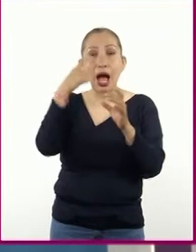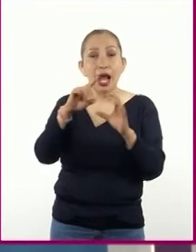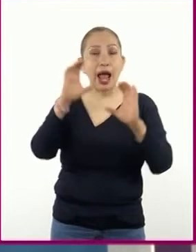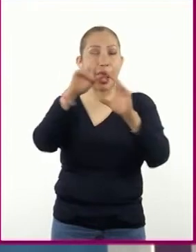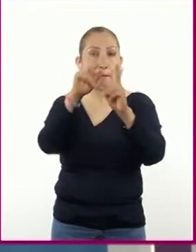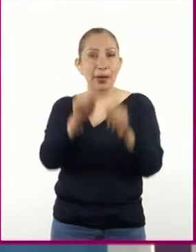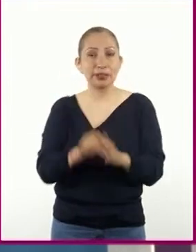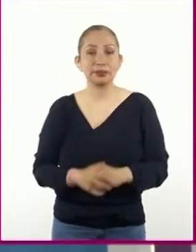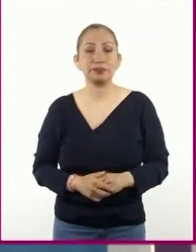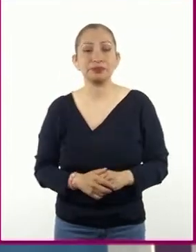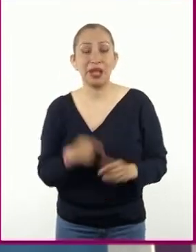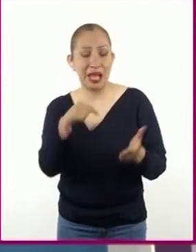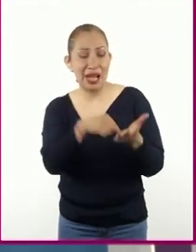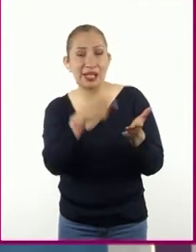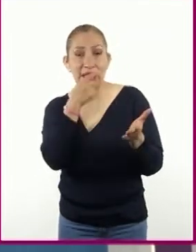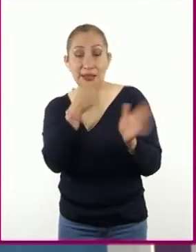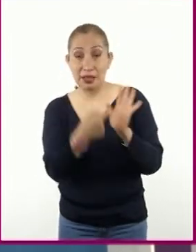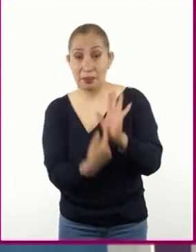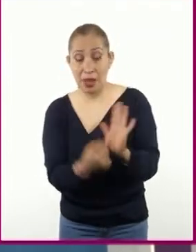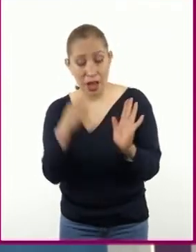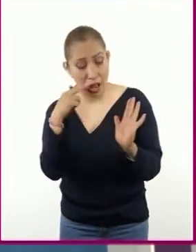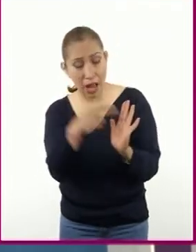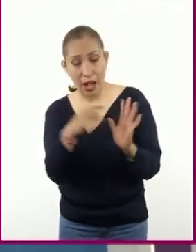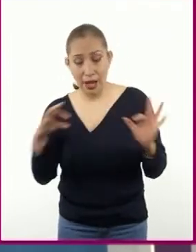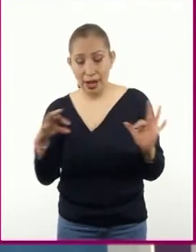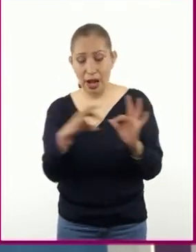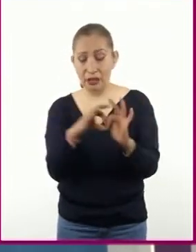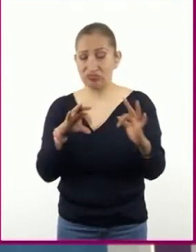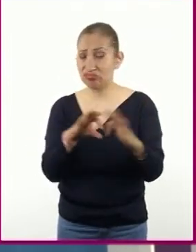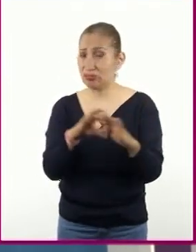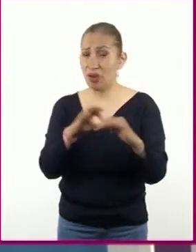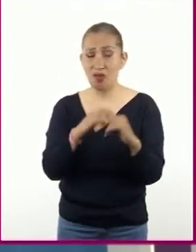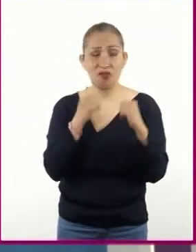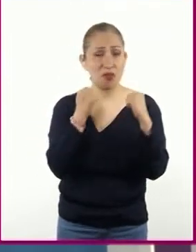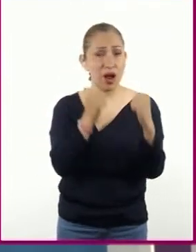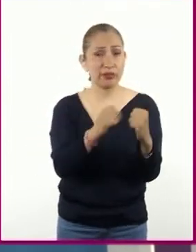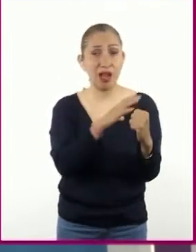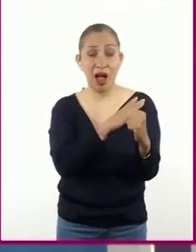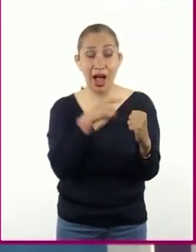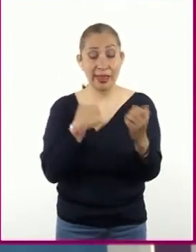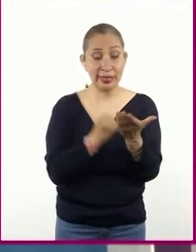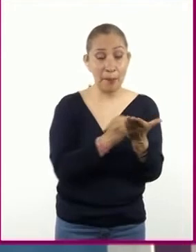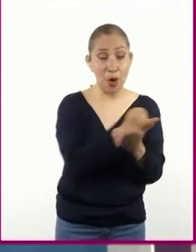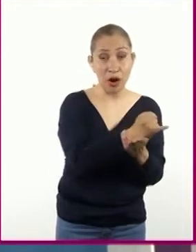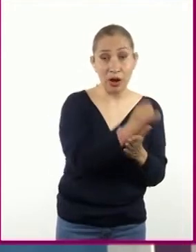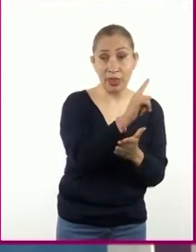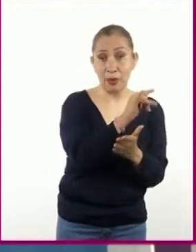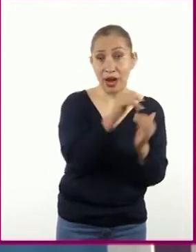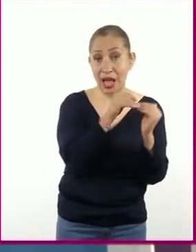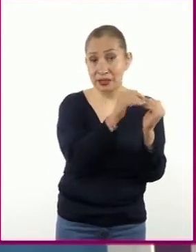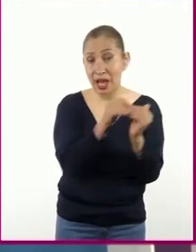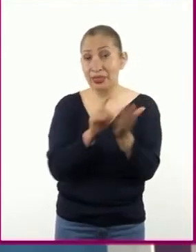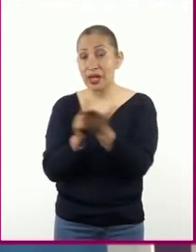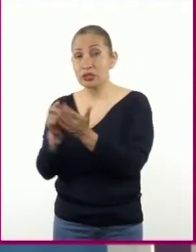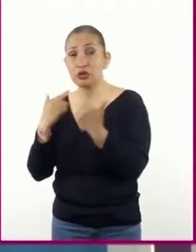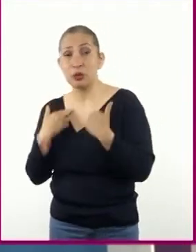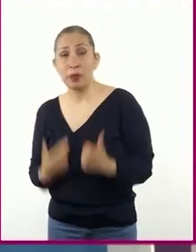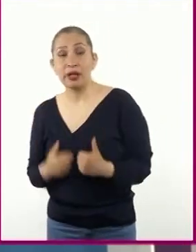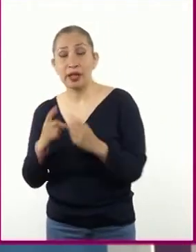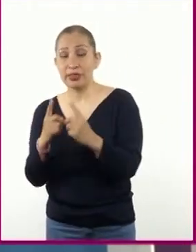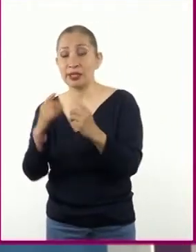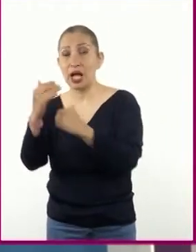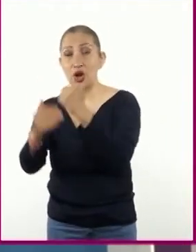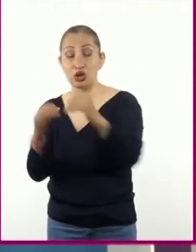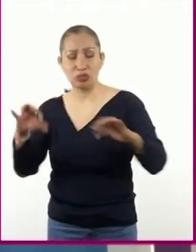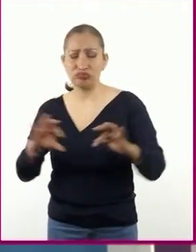paz. En ella se hace evidente la interrelación tan profunda que existe entre la democracia, derechos humanos y desarrollo